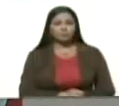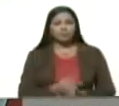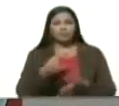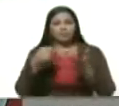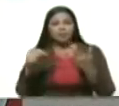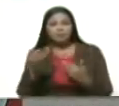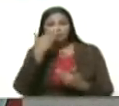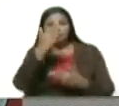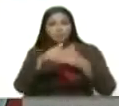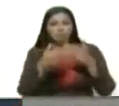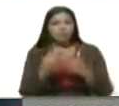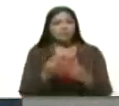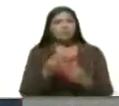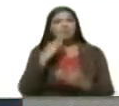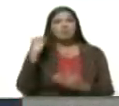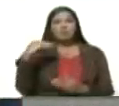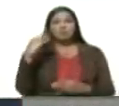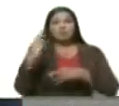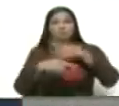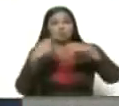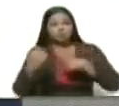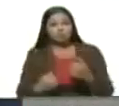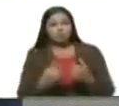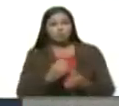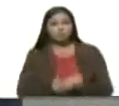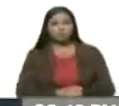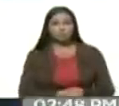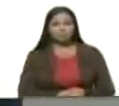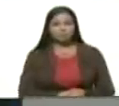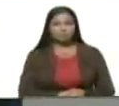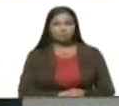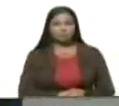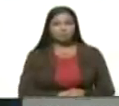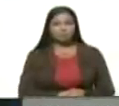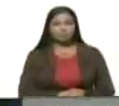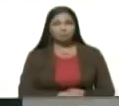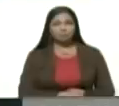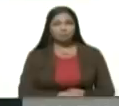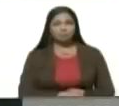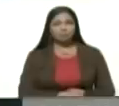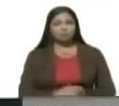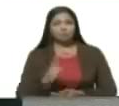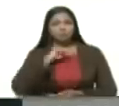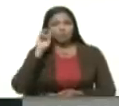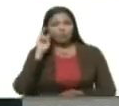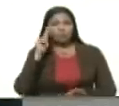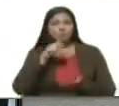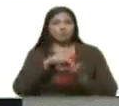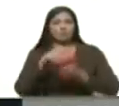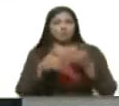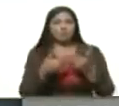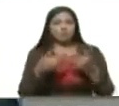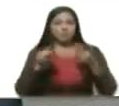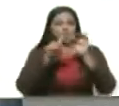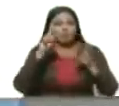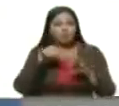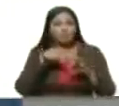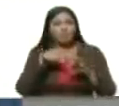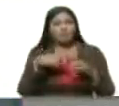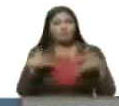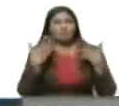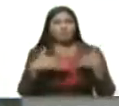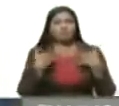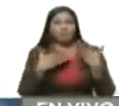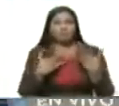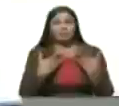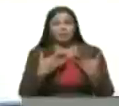distintos frentes de las juventudes revolucionarias que participaron en tan hermosa manifestación de alegría,